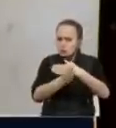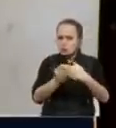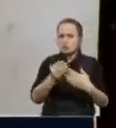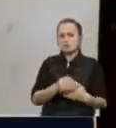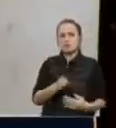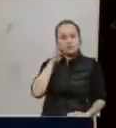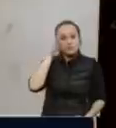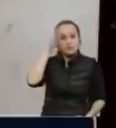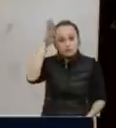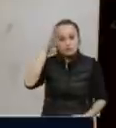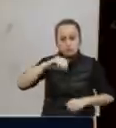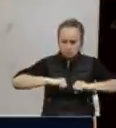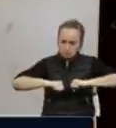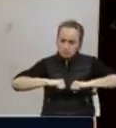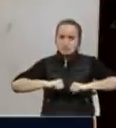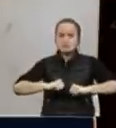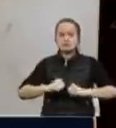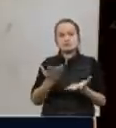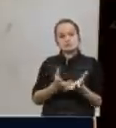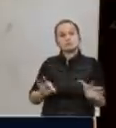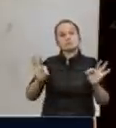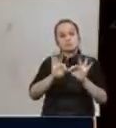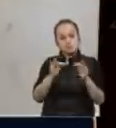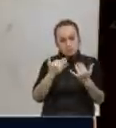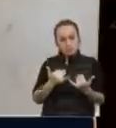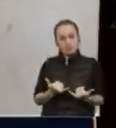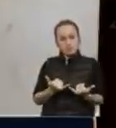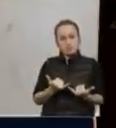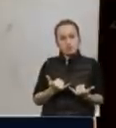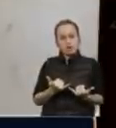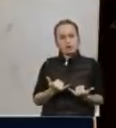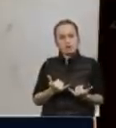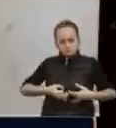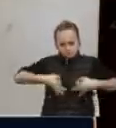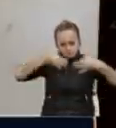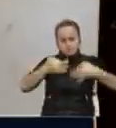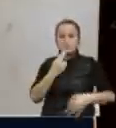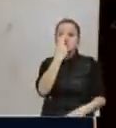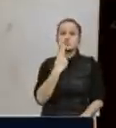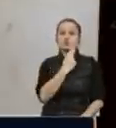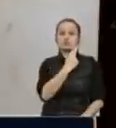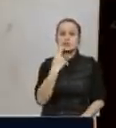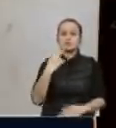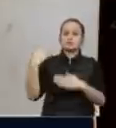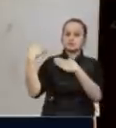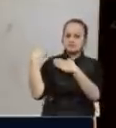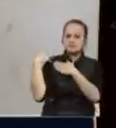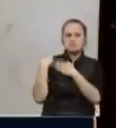proyectando y en lo que tenemos el absoluto compromiso